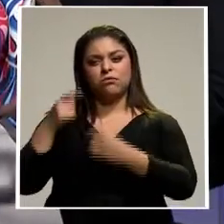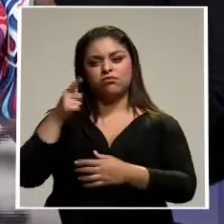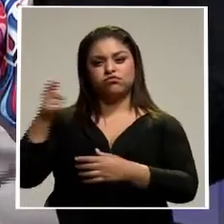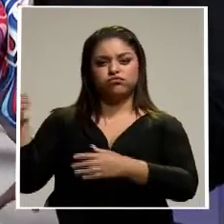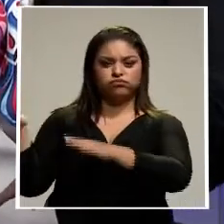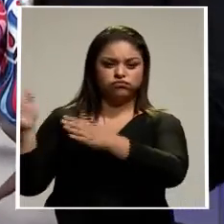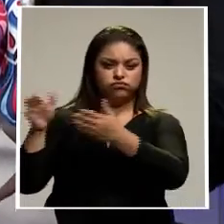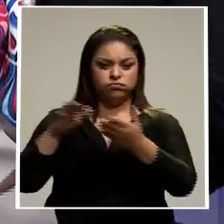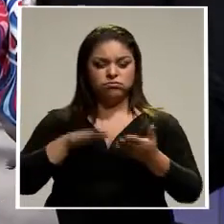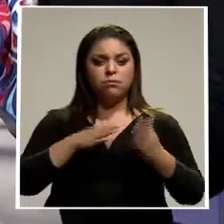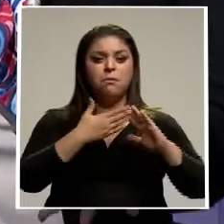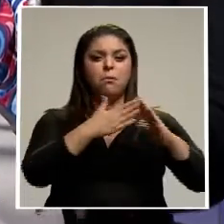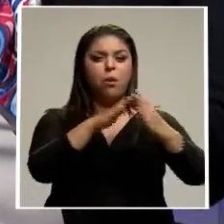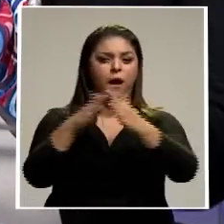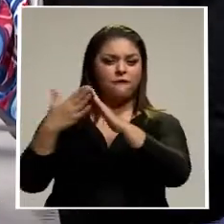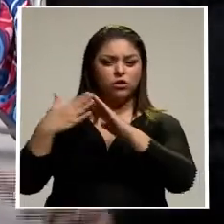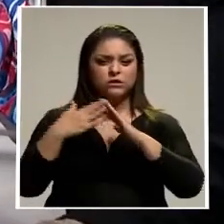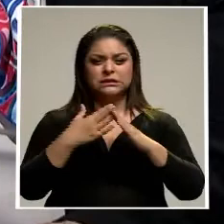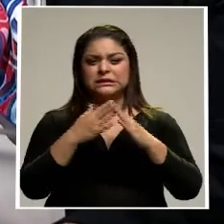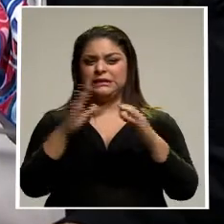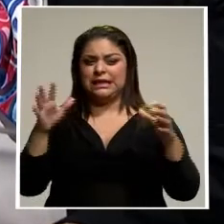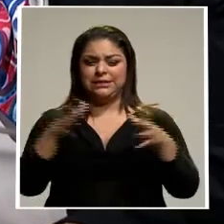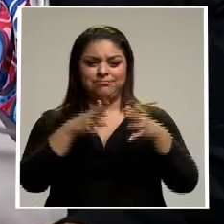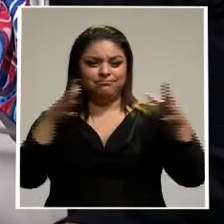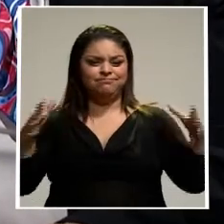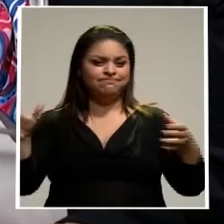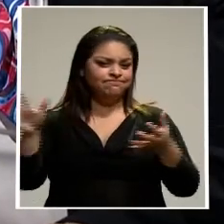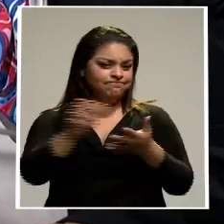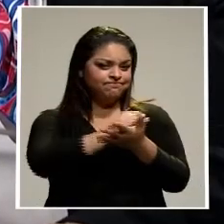enteros masacrados y enterrados,